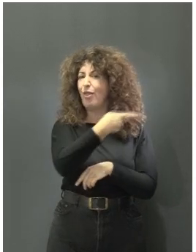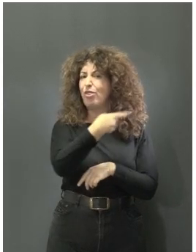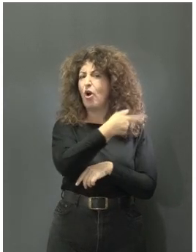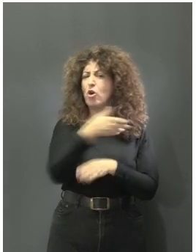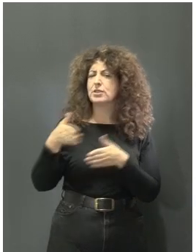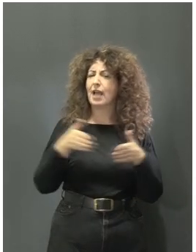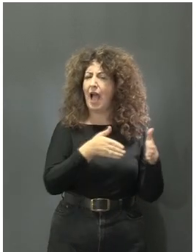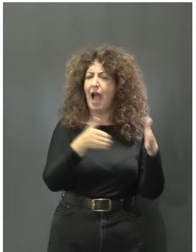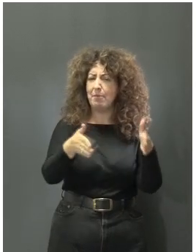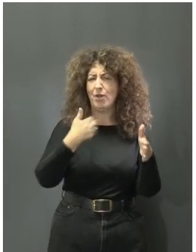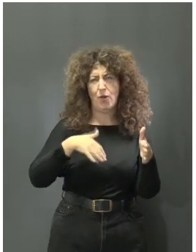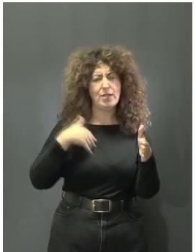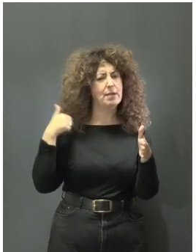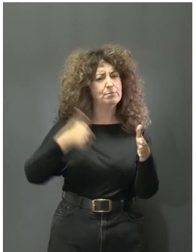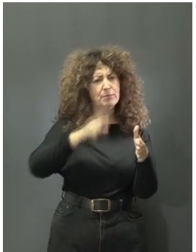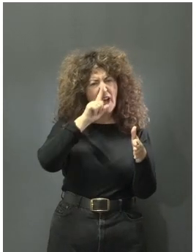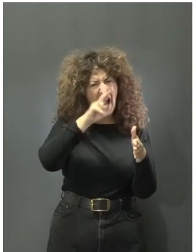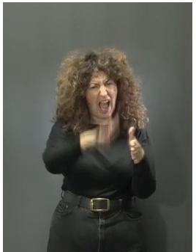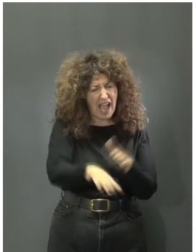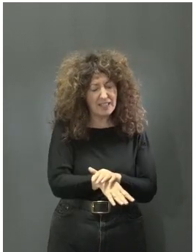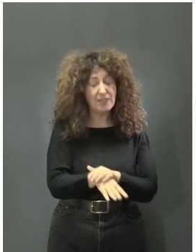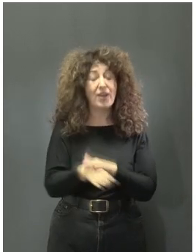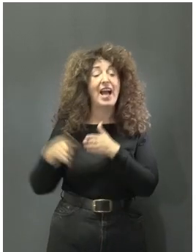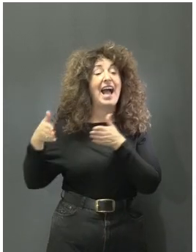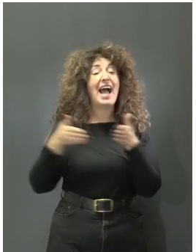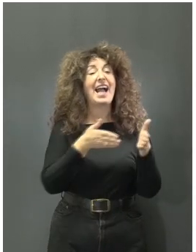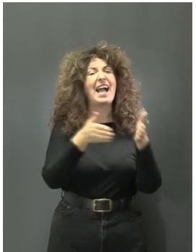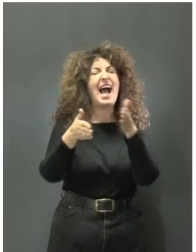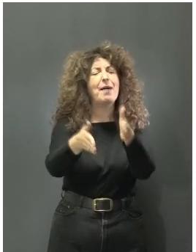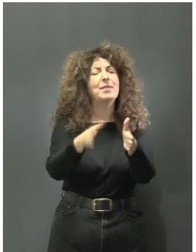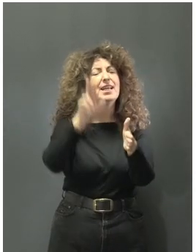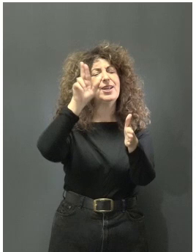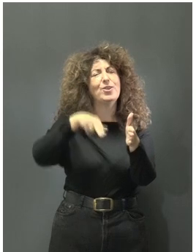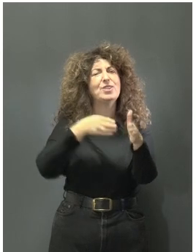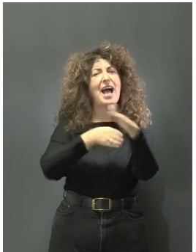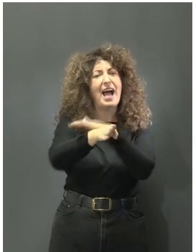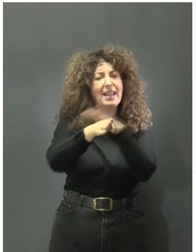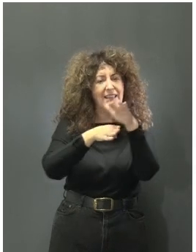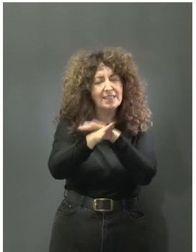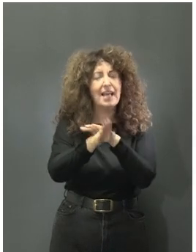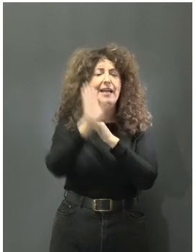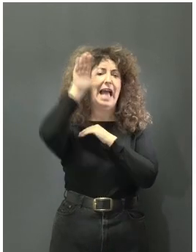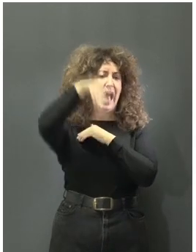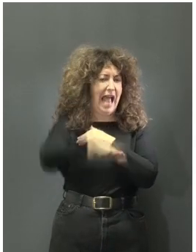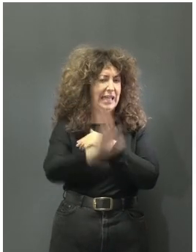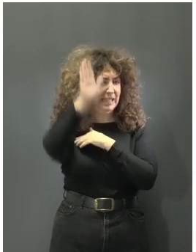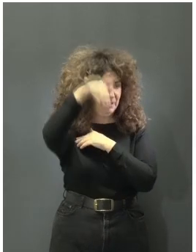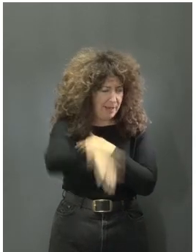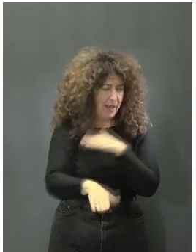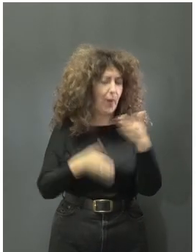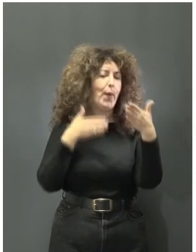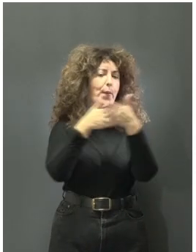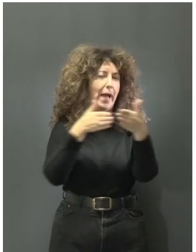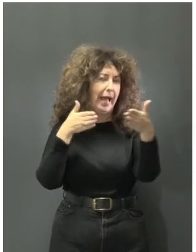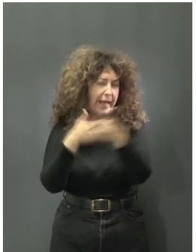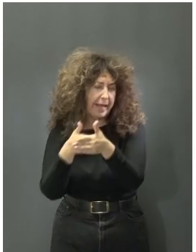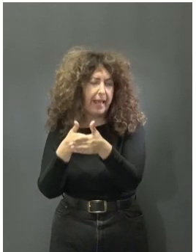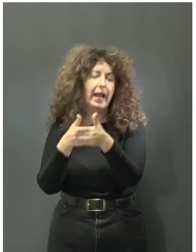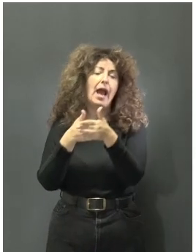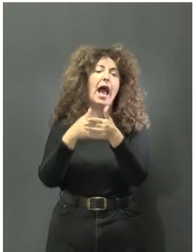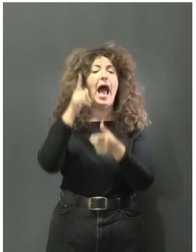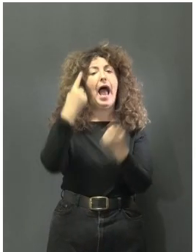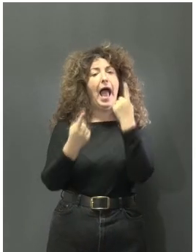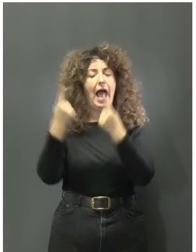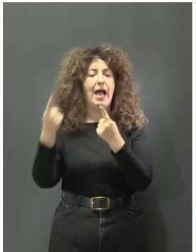tiene muchos años y que, como todos los caminos de la accesibilidad, va por altos y bajos, hay barreras, hay facilitadores, nos hemos